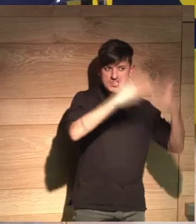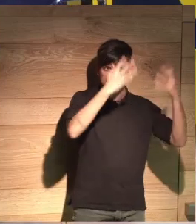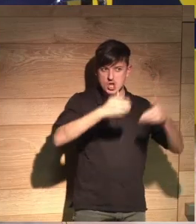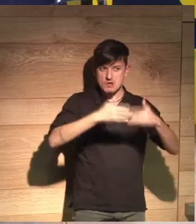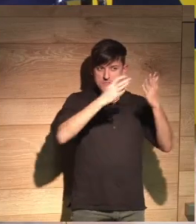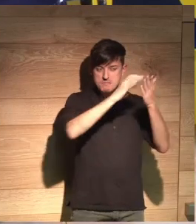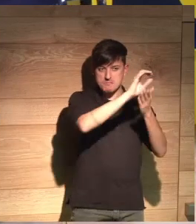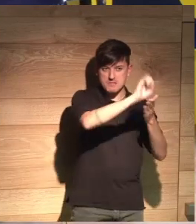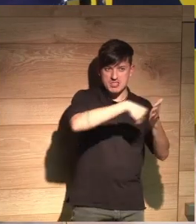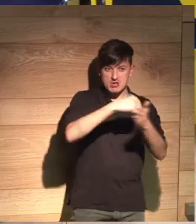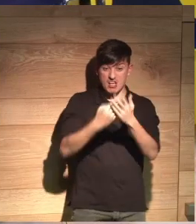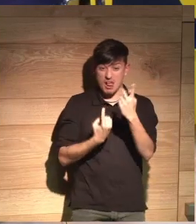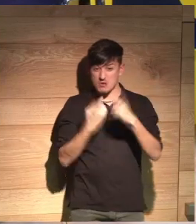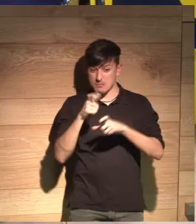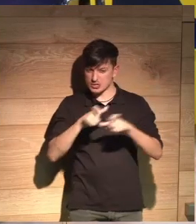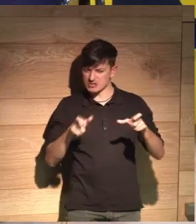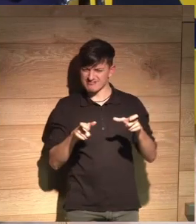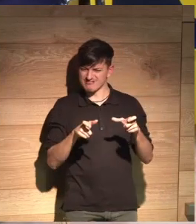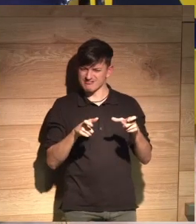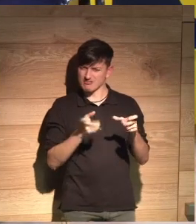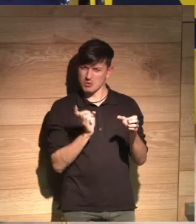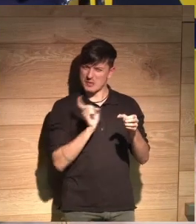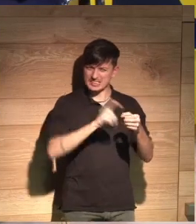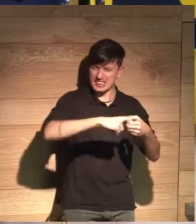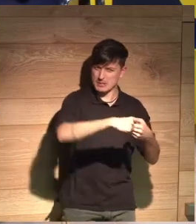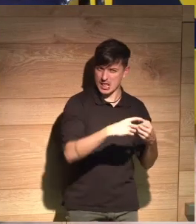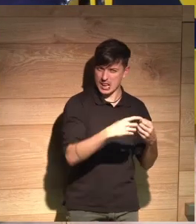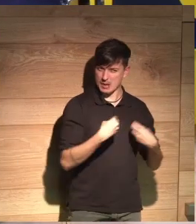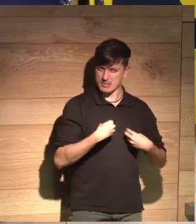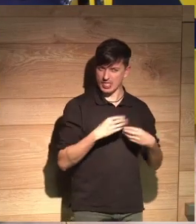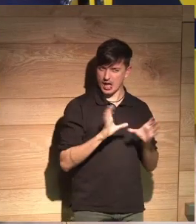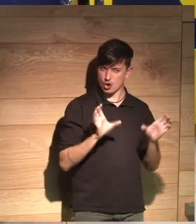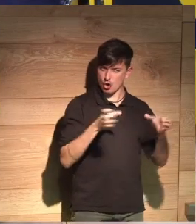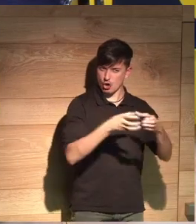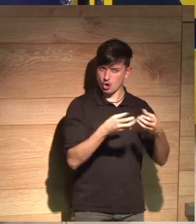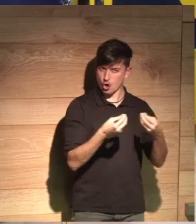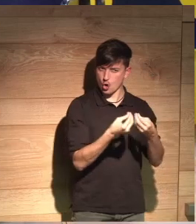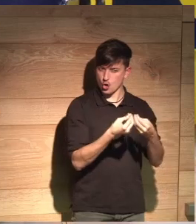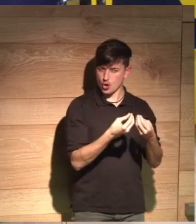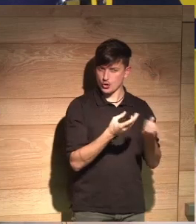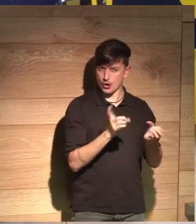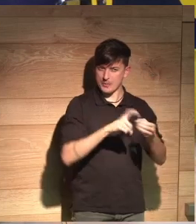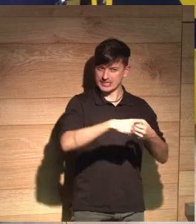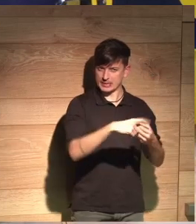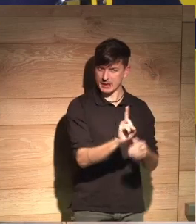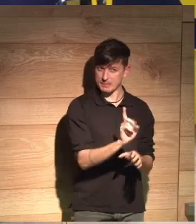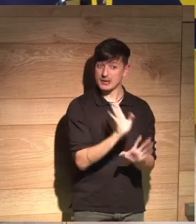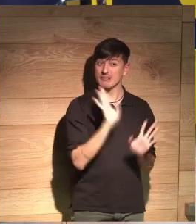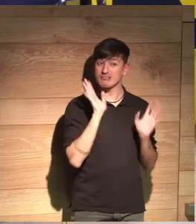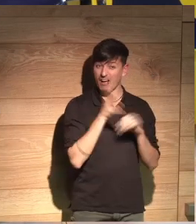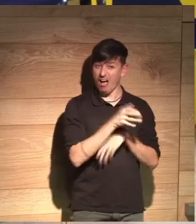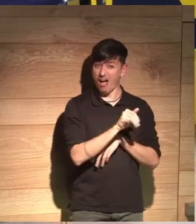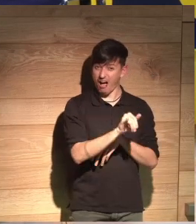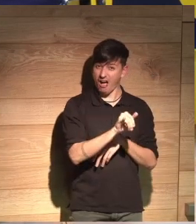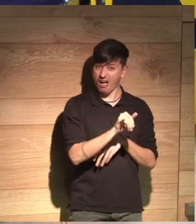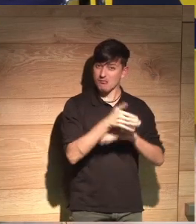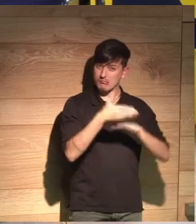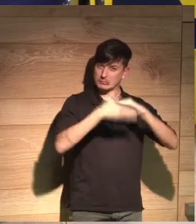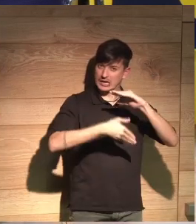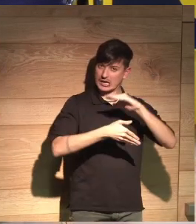a las chivitas a la vida de la colectividad de ninguna manera pero que tienen que tienen un plazo